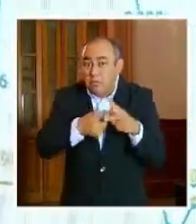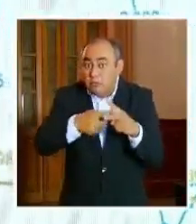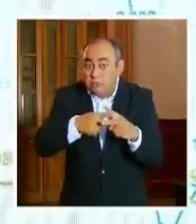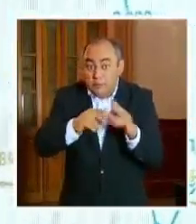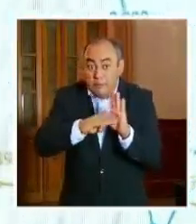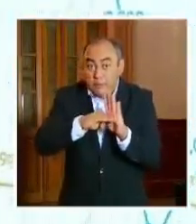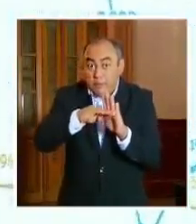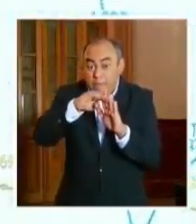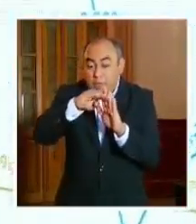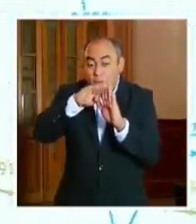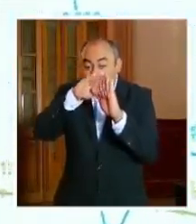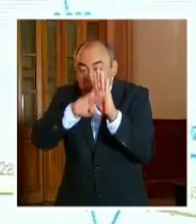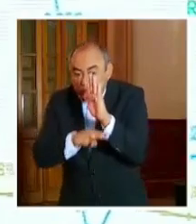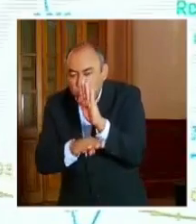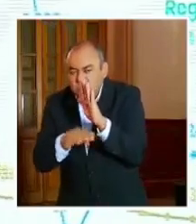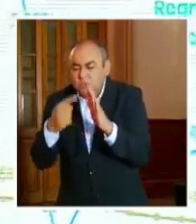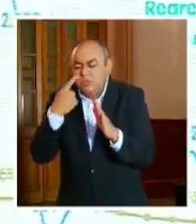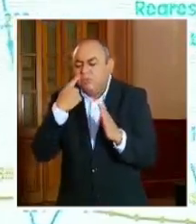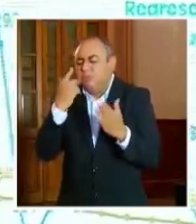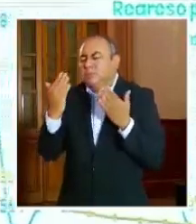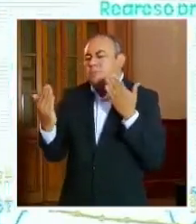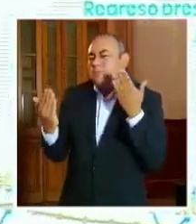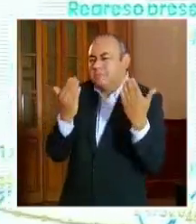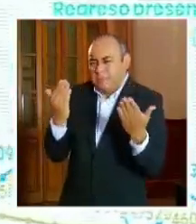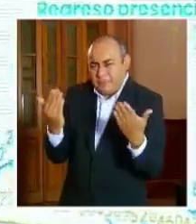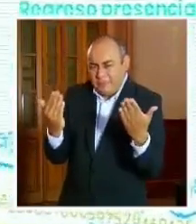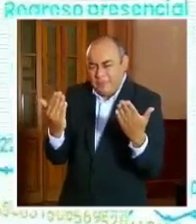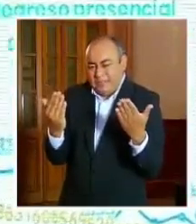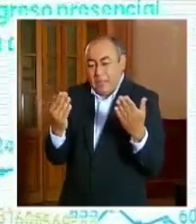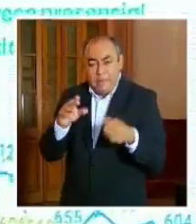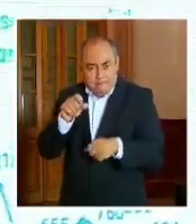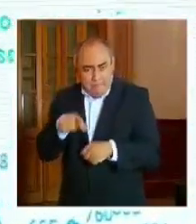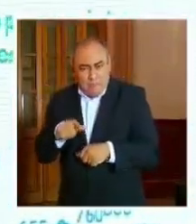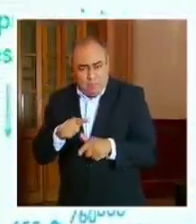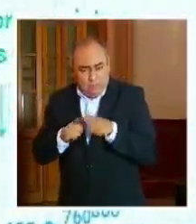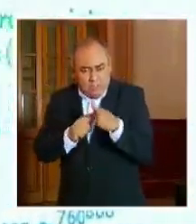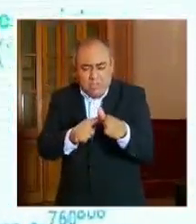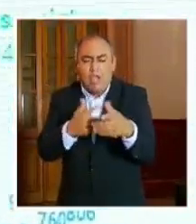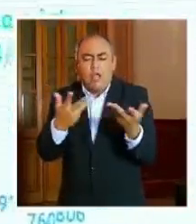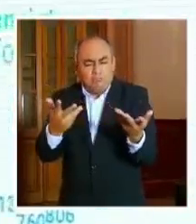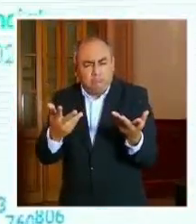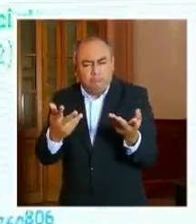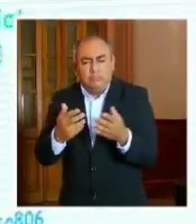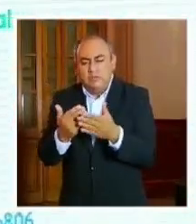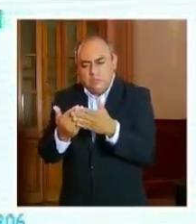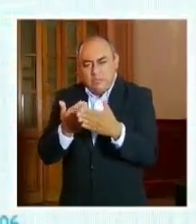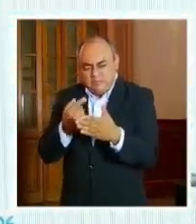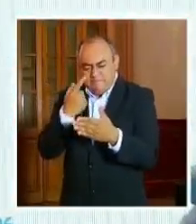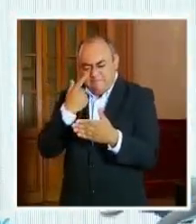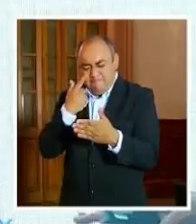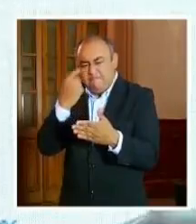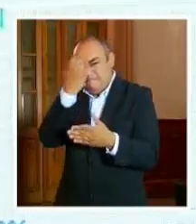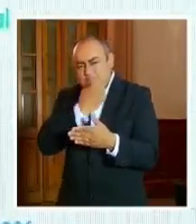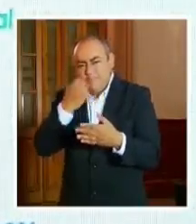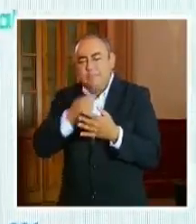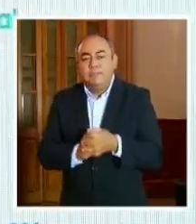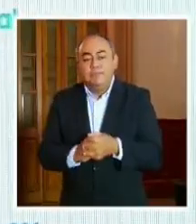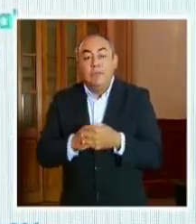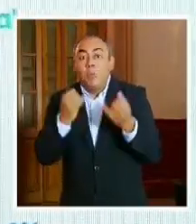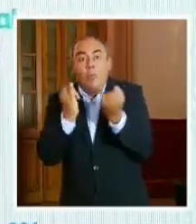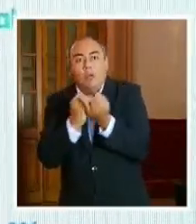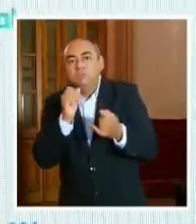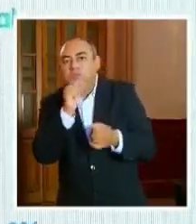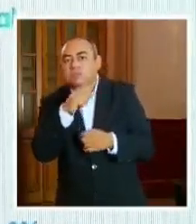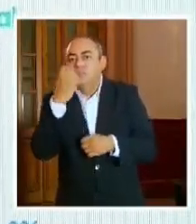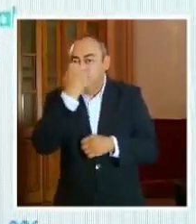y de estos cambios en la movilidad en la ciudad. Pero por lo pronto el regreso a clases, vemos que ya